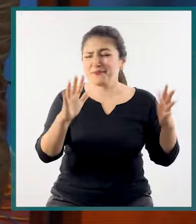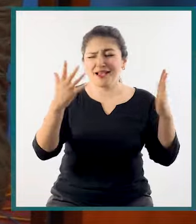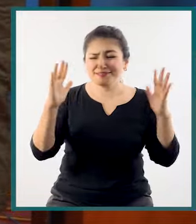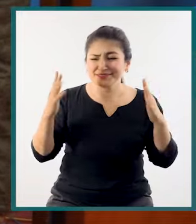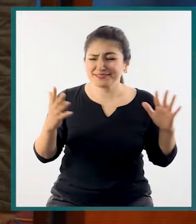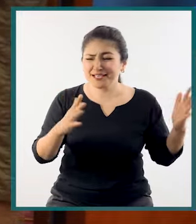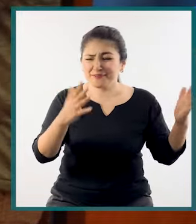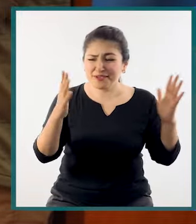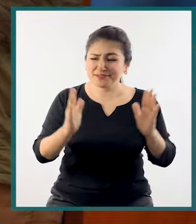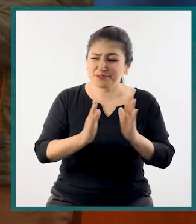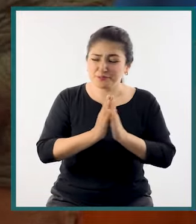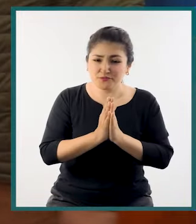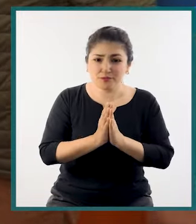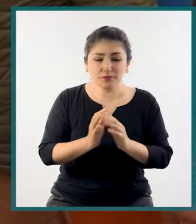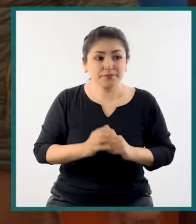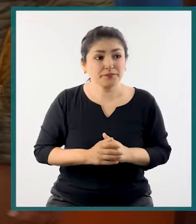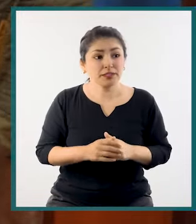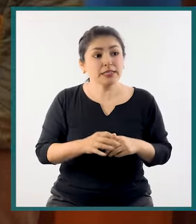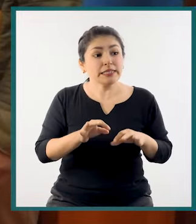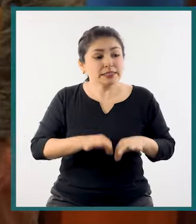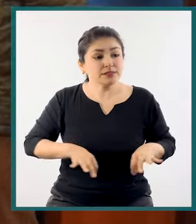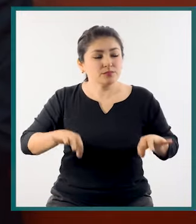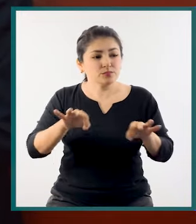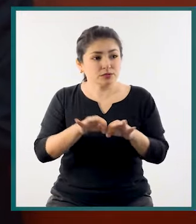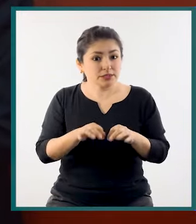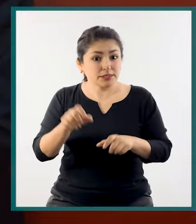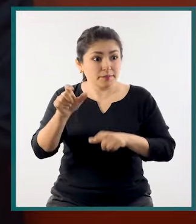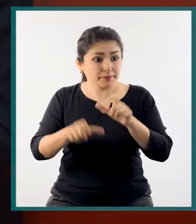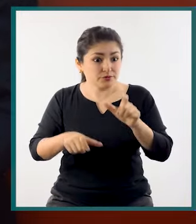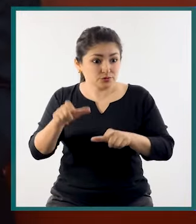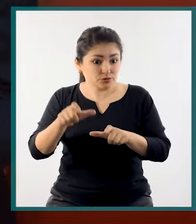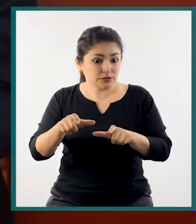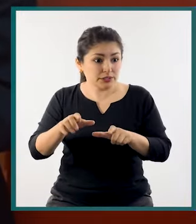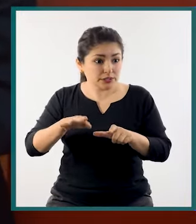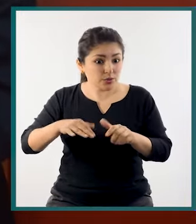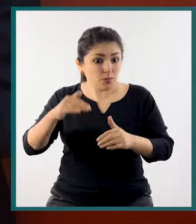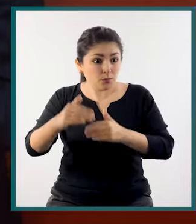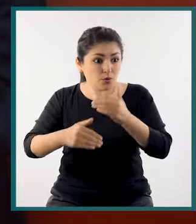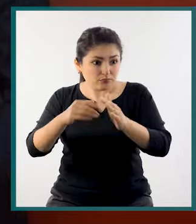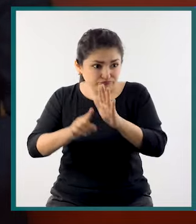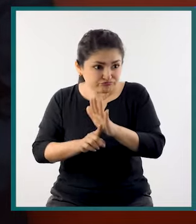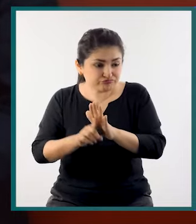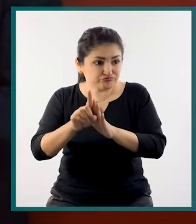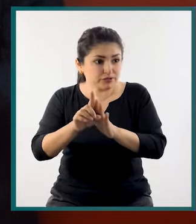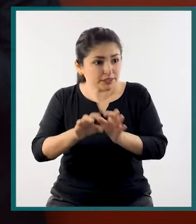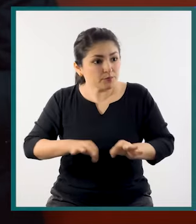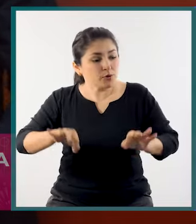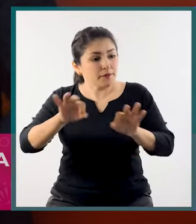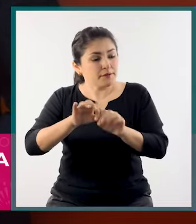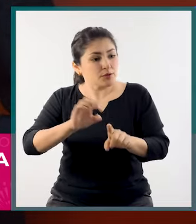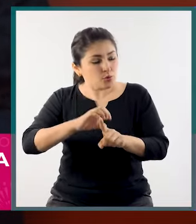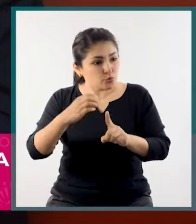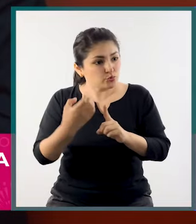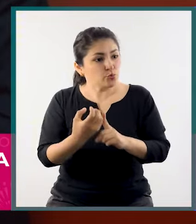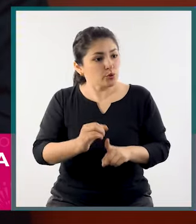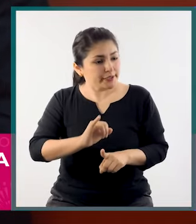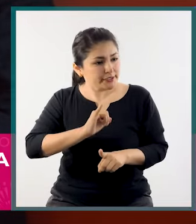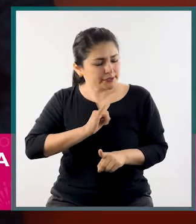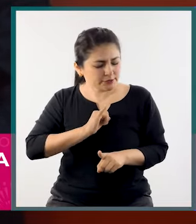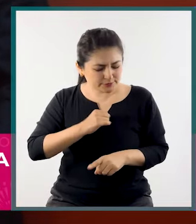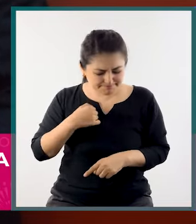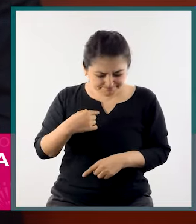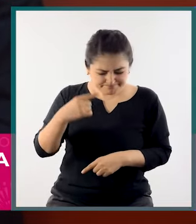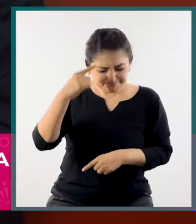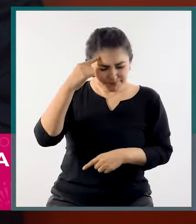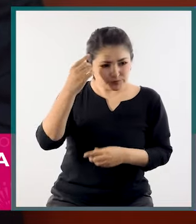favor. Recordemos que uno de los pilares fundamentales del desarrollo de nuestra sociedad es la educación, la cultura, la identidad. Entonces, en esa línea de visión, nosotros